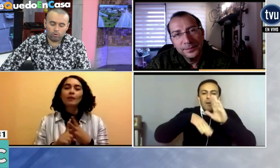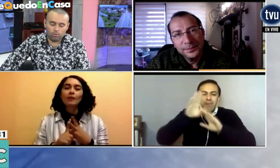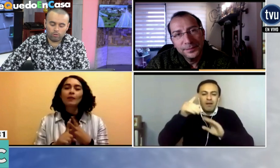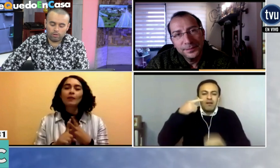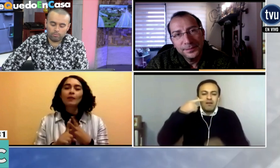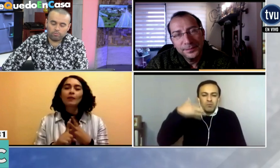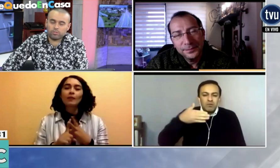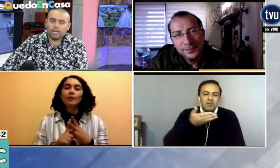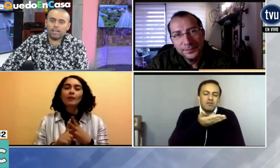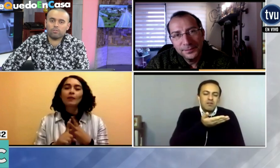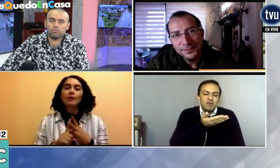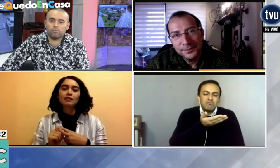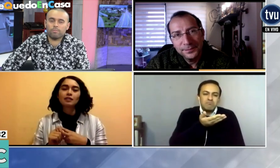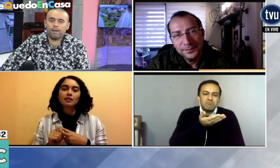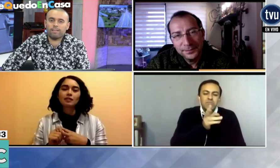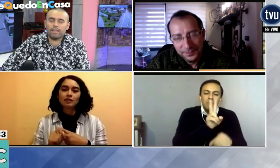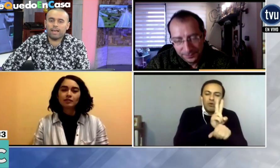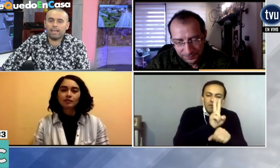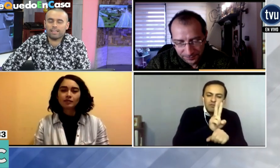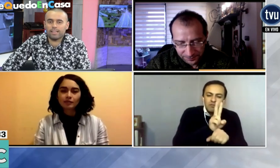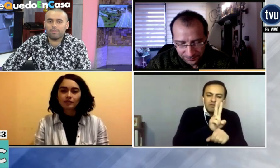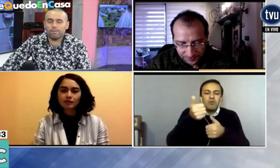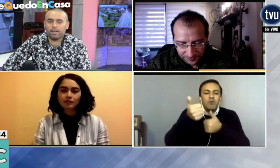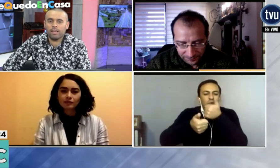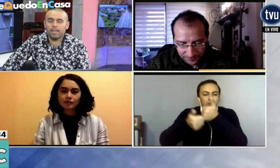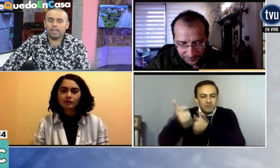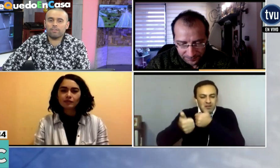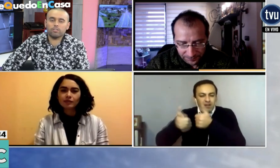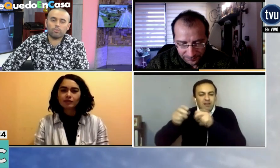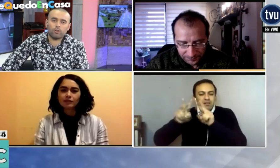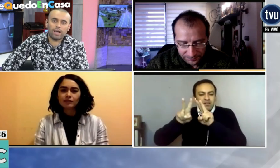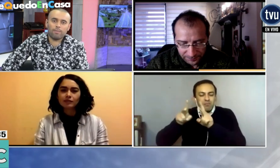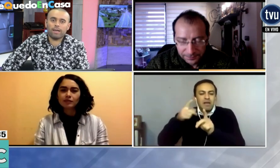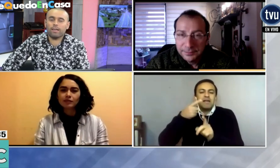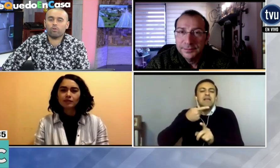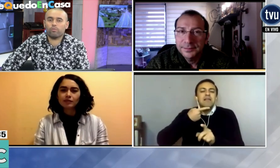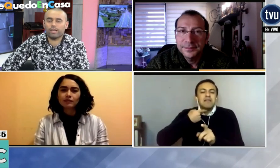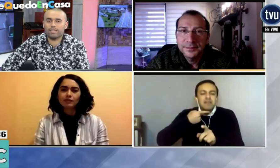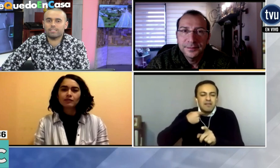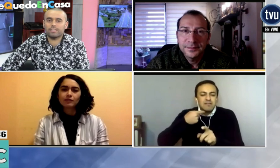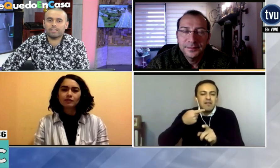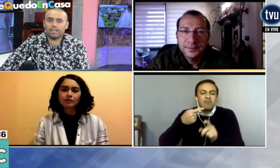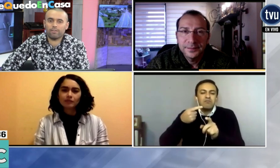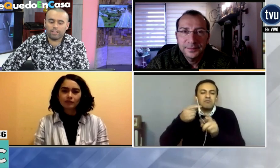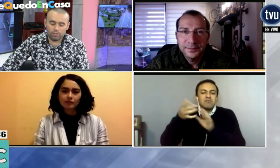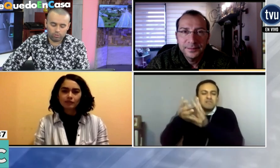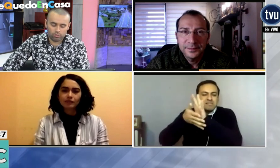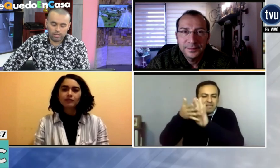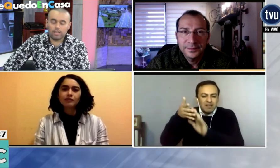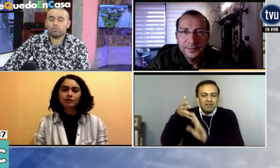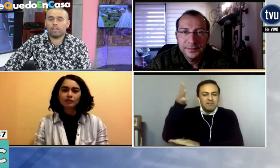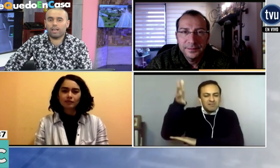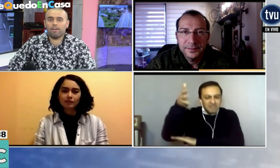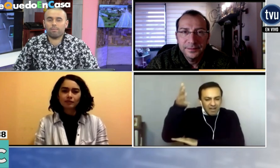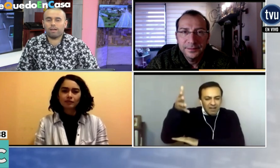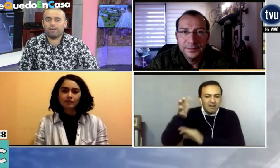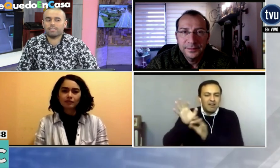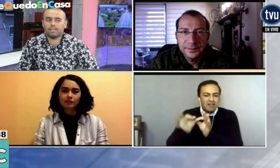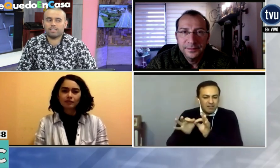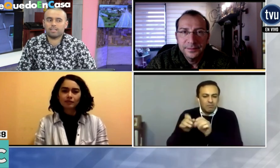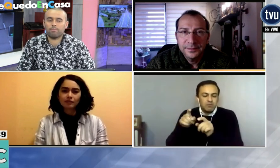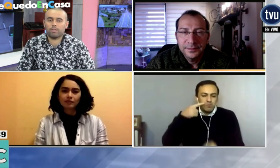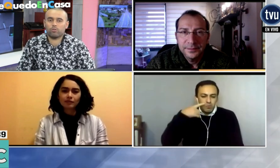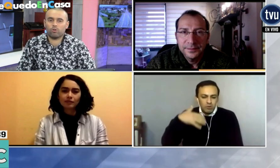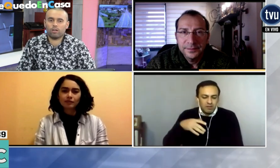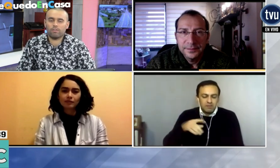o profesionales con sus mismas habilidades están también en diversos programas, en conferencias, en eventos. ¿Eso es clave para